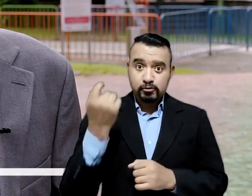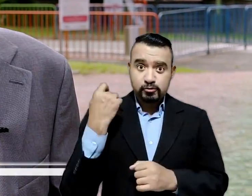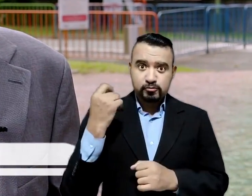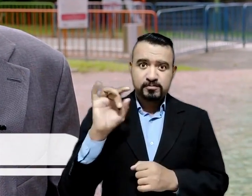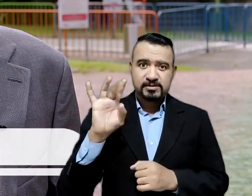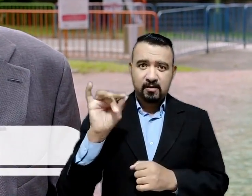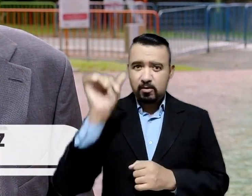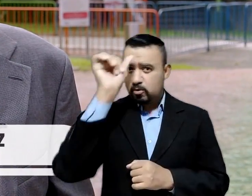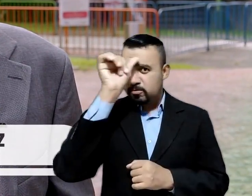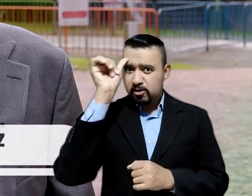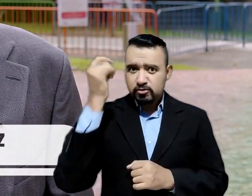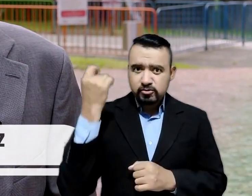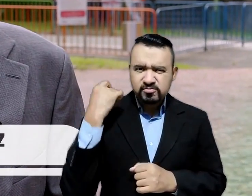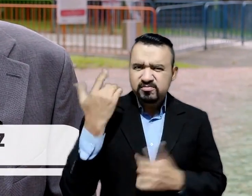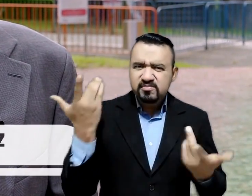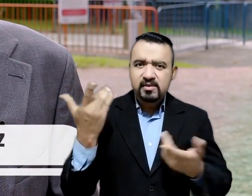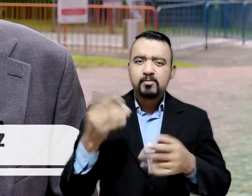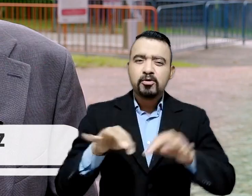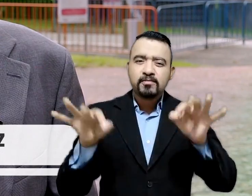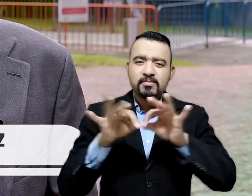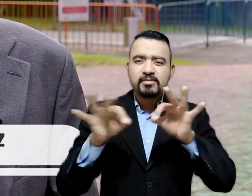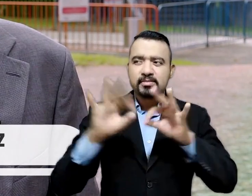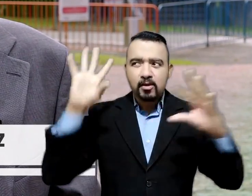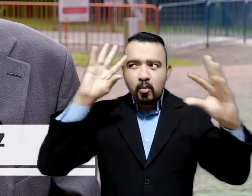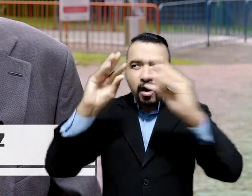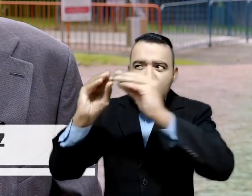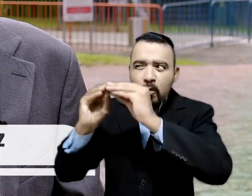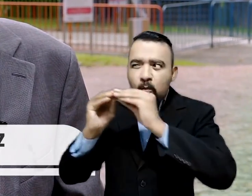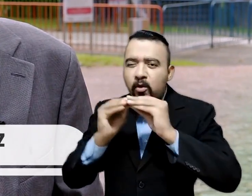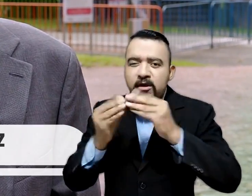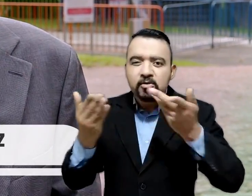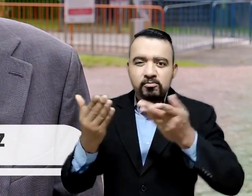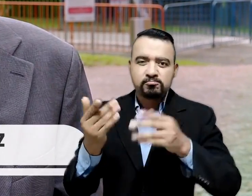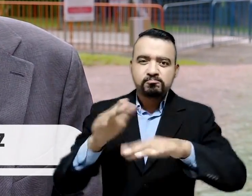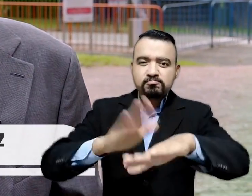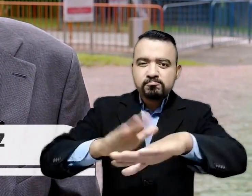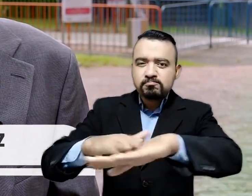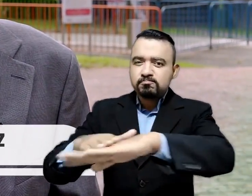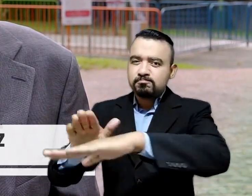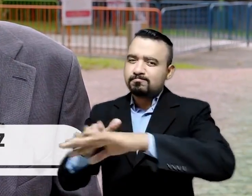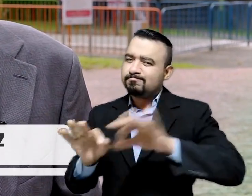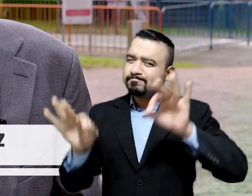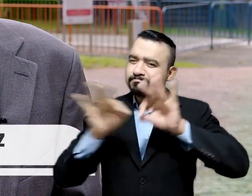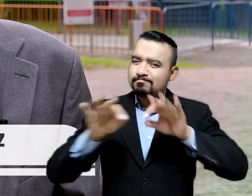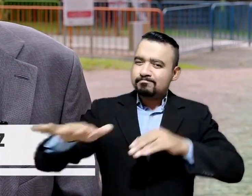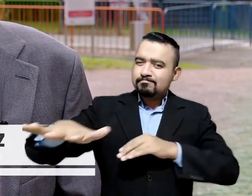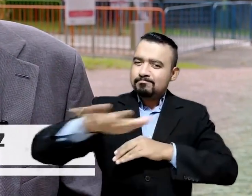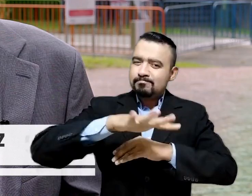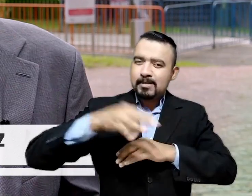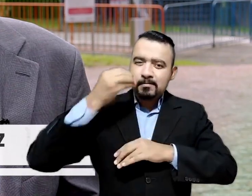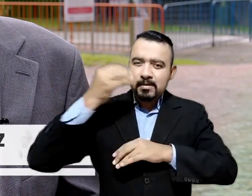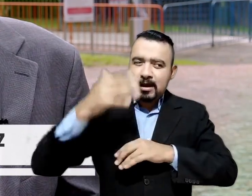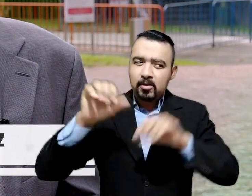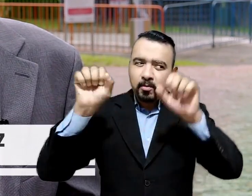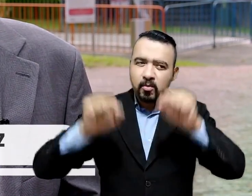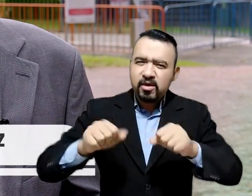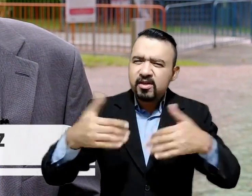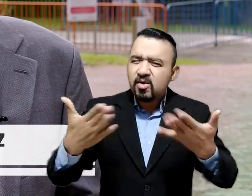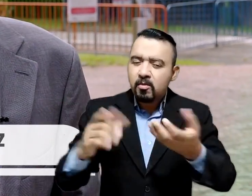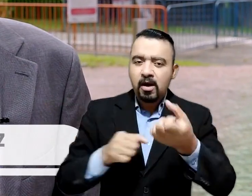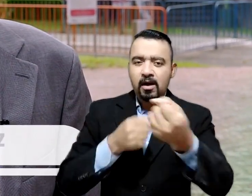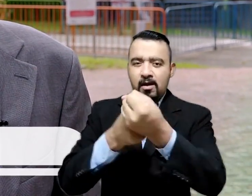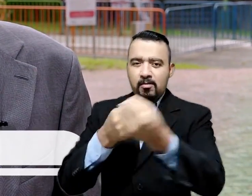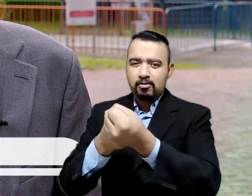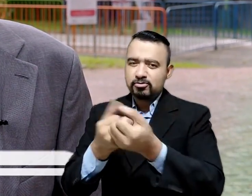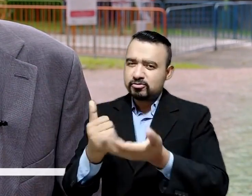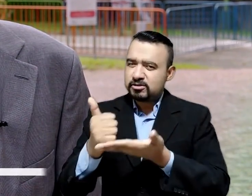Desde este fin de semana empezamos una campaña solidaria de sentido de pertenencia, de ayuda y compromiso